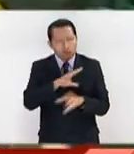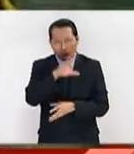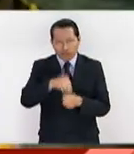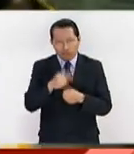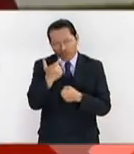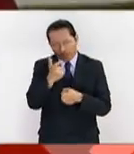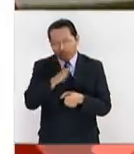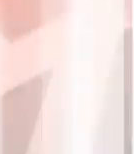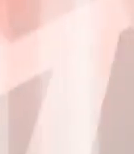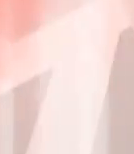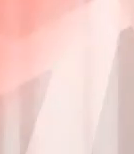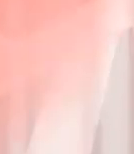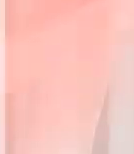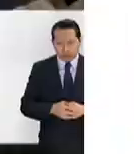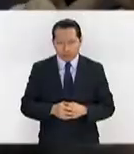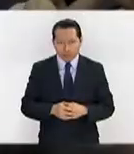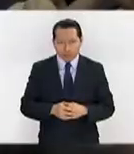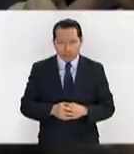económico.